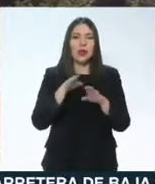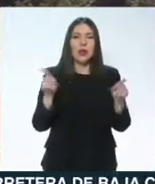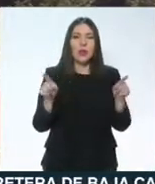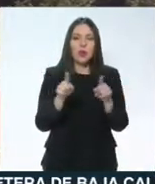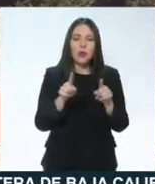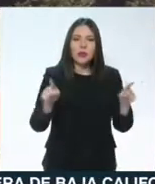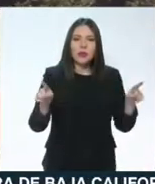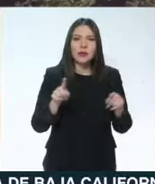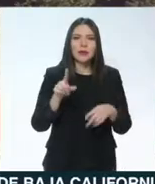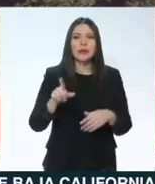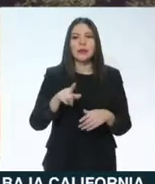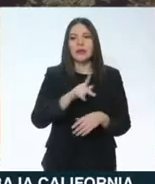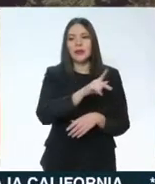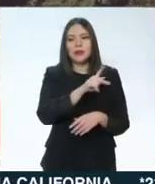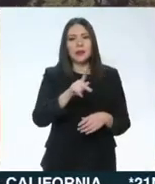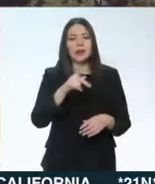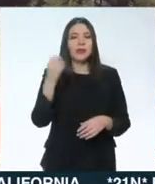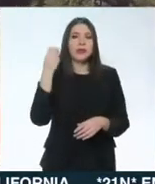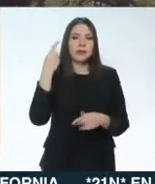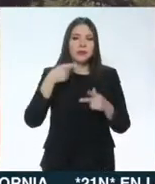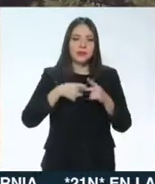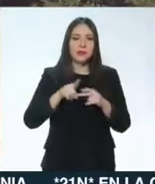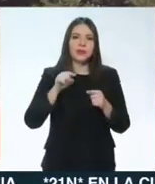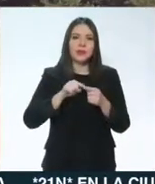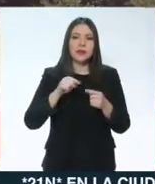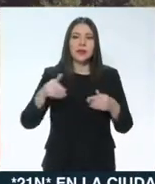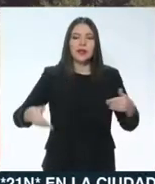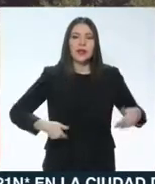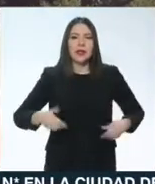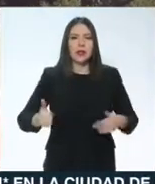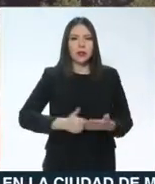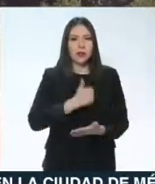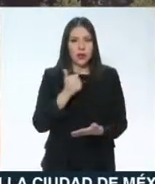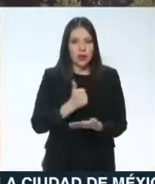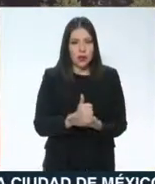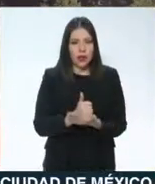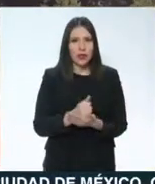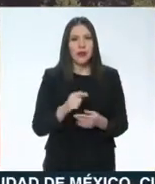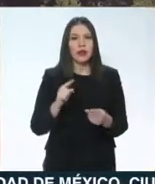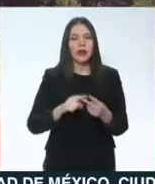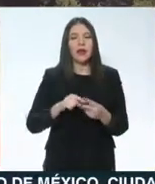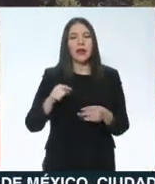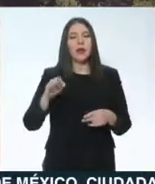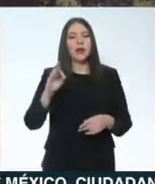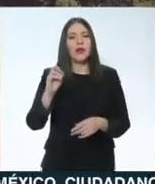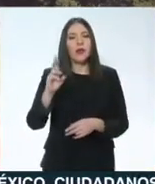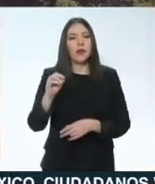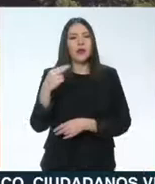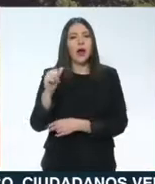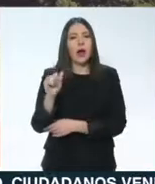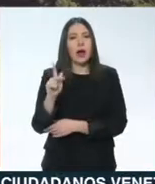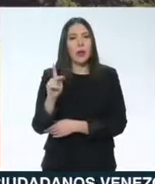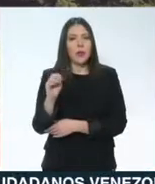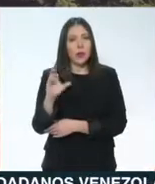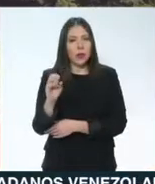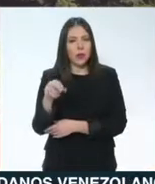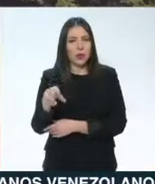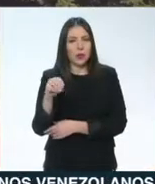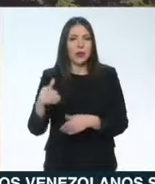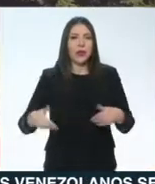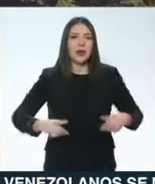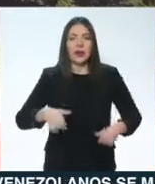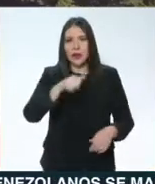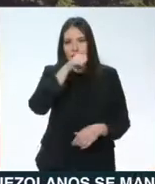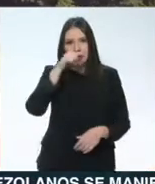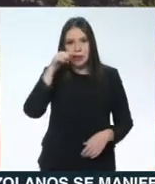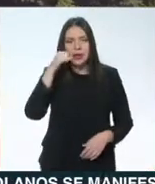caso vamos a arrancar en todos nuestros foros, en el Teatro de la Ciudad Esperanza Iris, en el Foro ¿A Poco No?, en el Teatro Benito Juárez y en el Teatro Sergio Magaña,